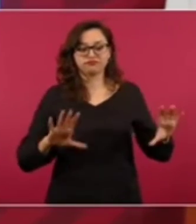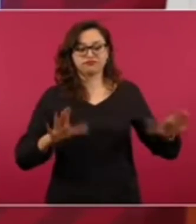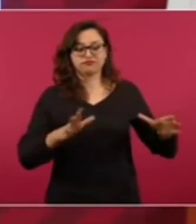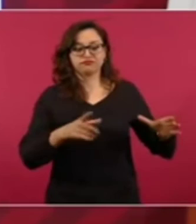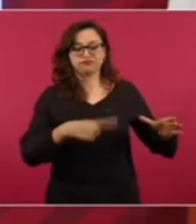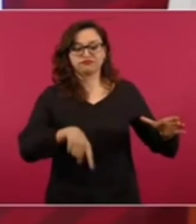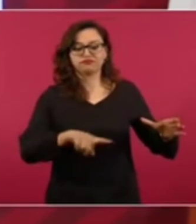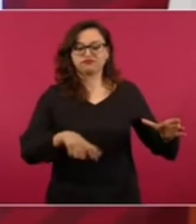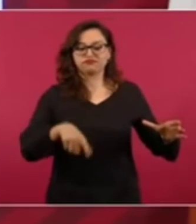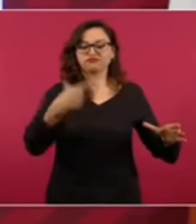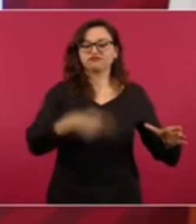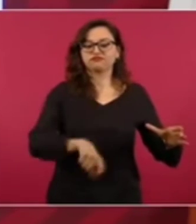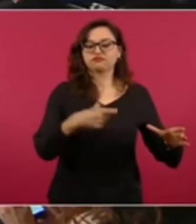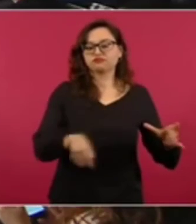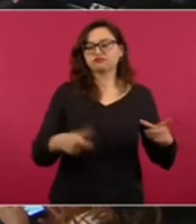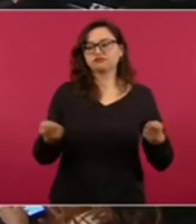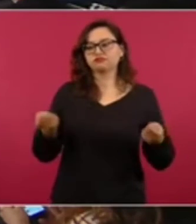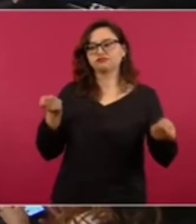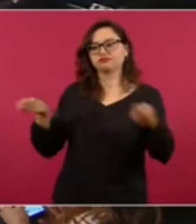de ese poder.